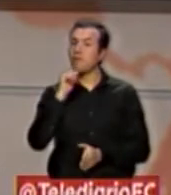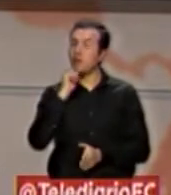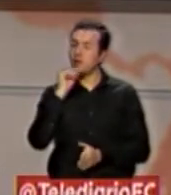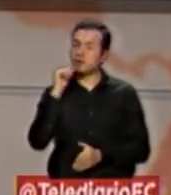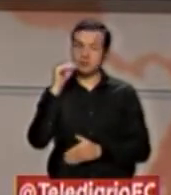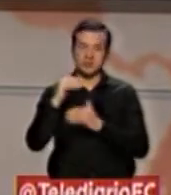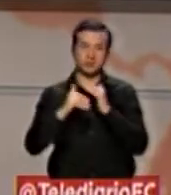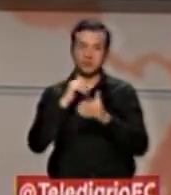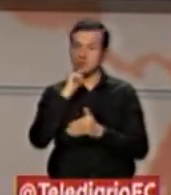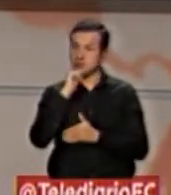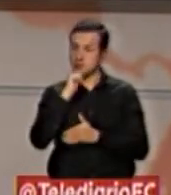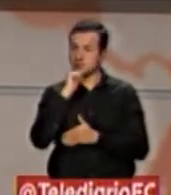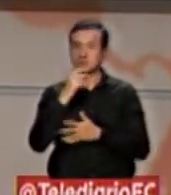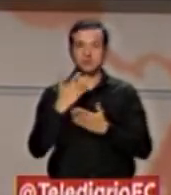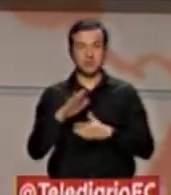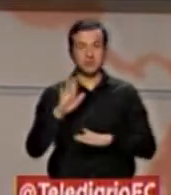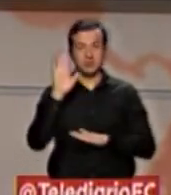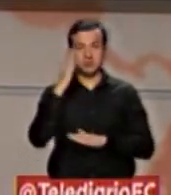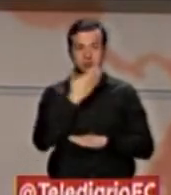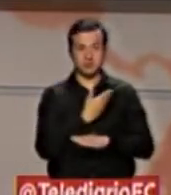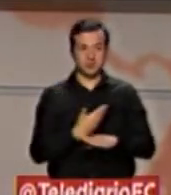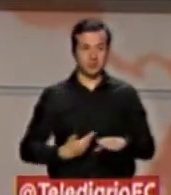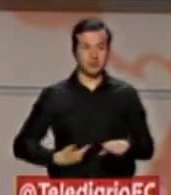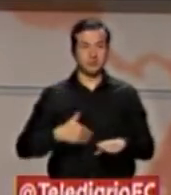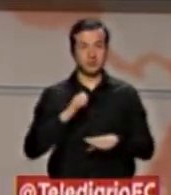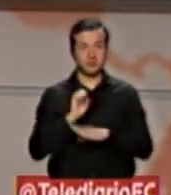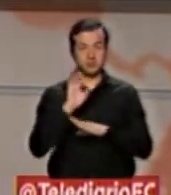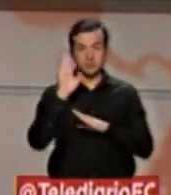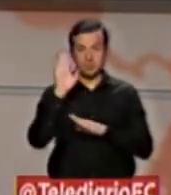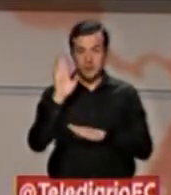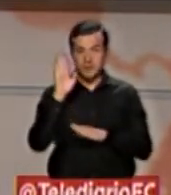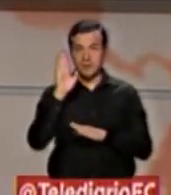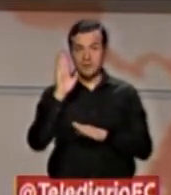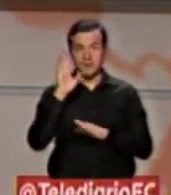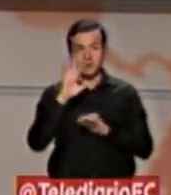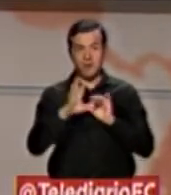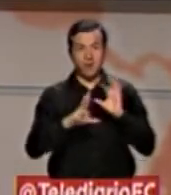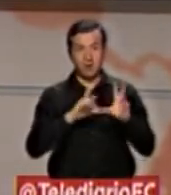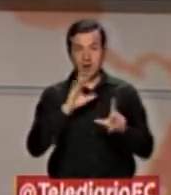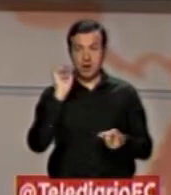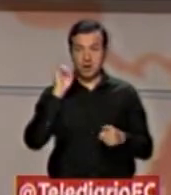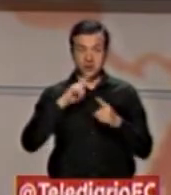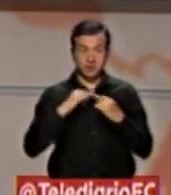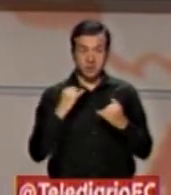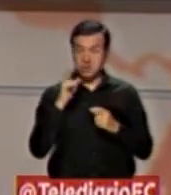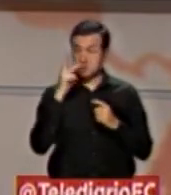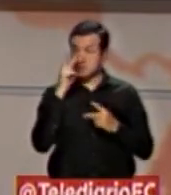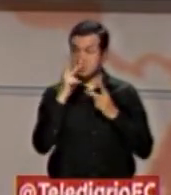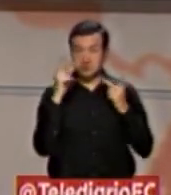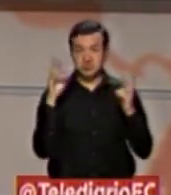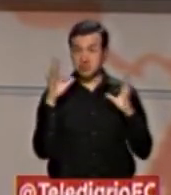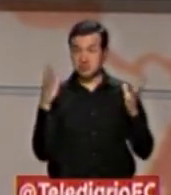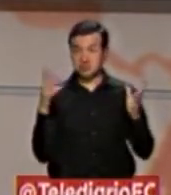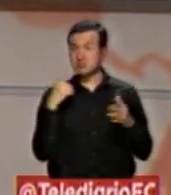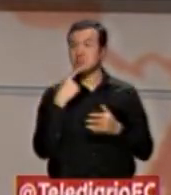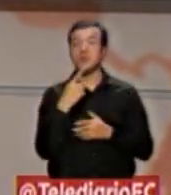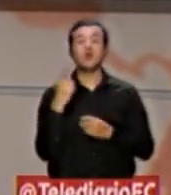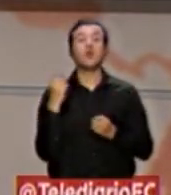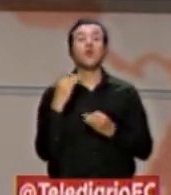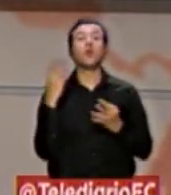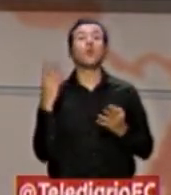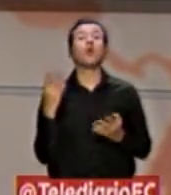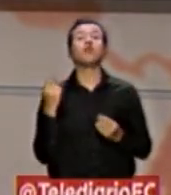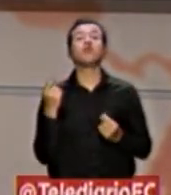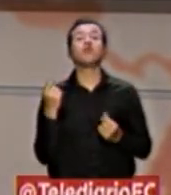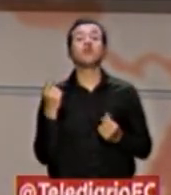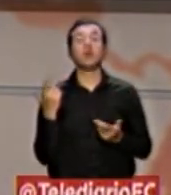mecanismos. La promesa que ha hecho el presidente de la República de esa cirugía mayor aún no la ven los ciudadanos, aún no se dice cuánto,